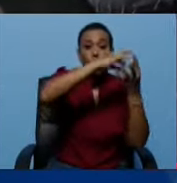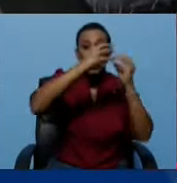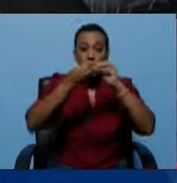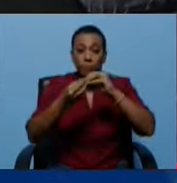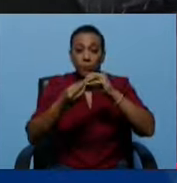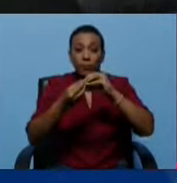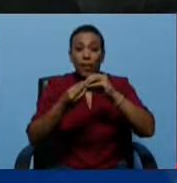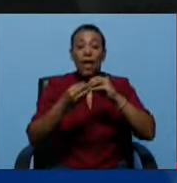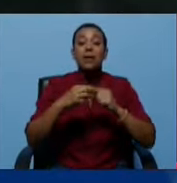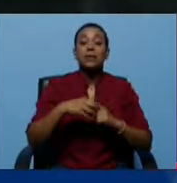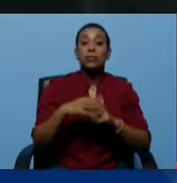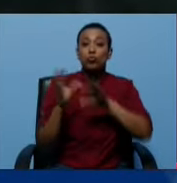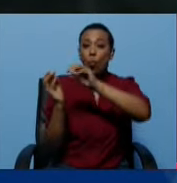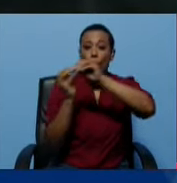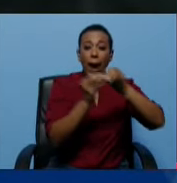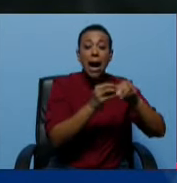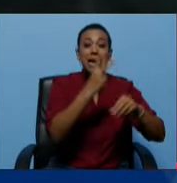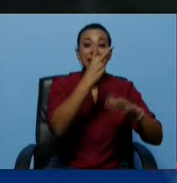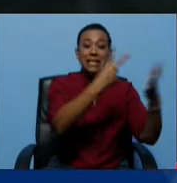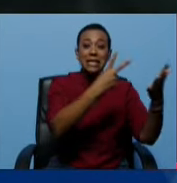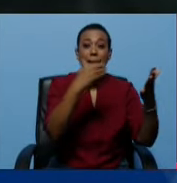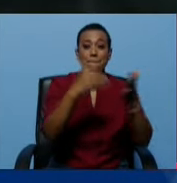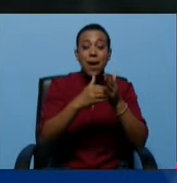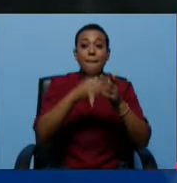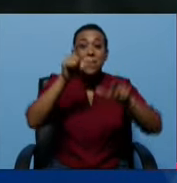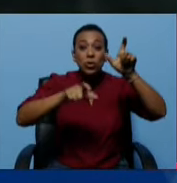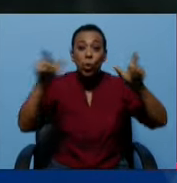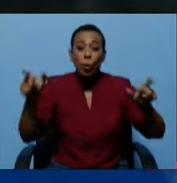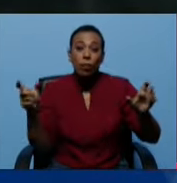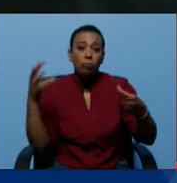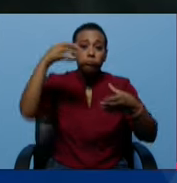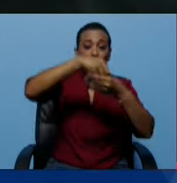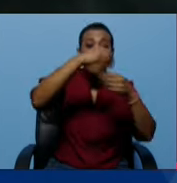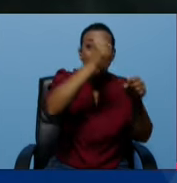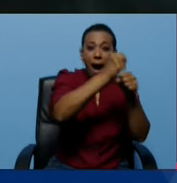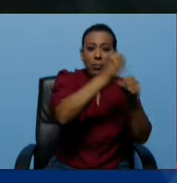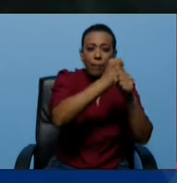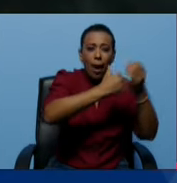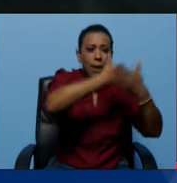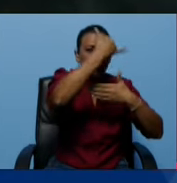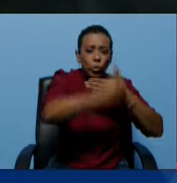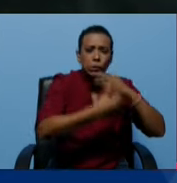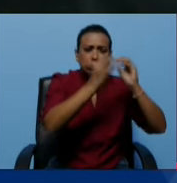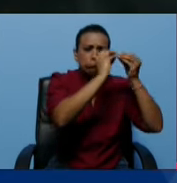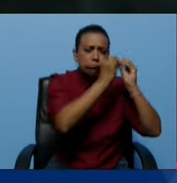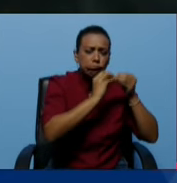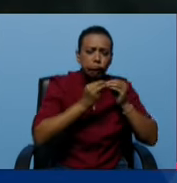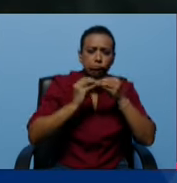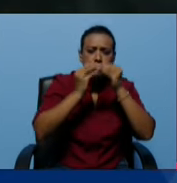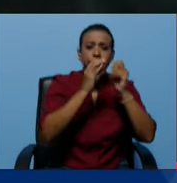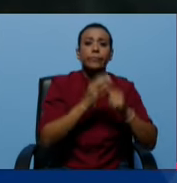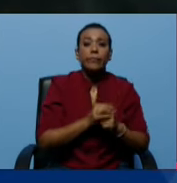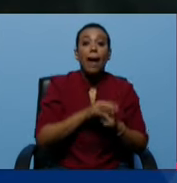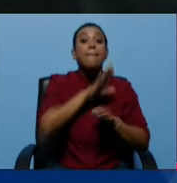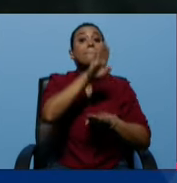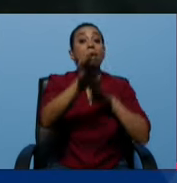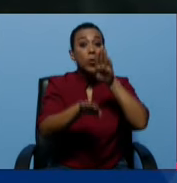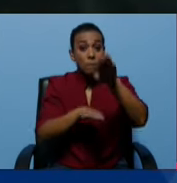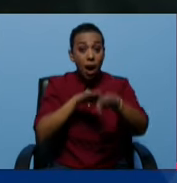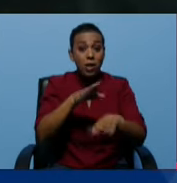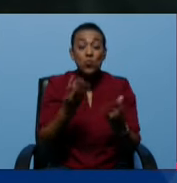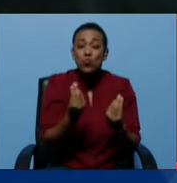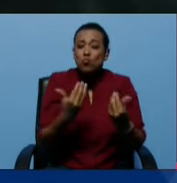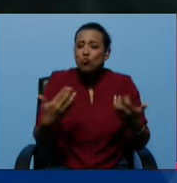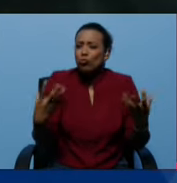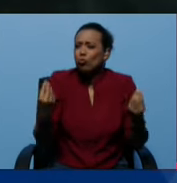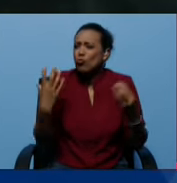involucran a más de 7.000 científicos y científicas de Venezuela. Paso a paso, haciendo